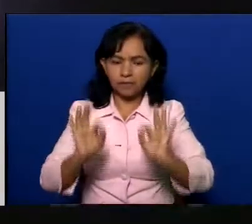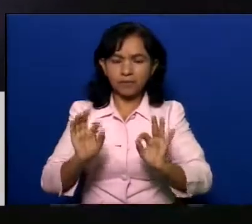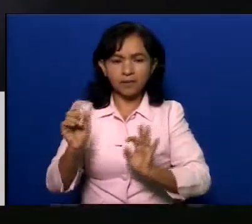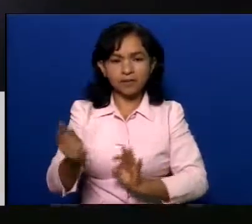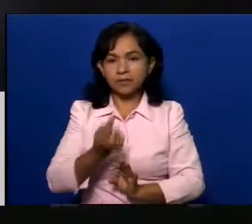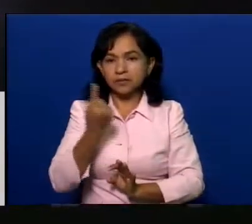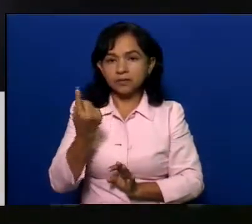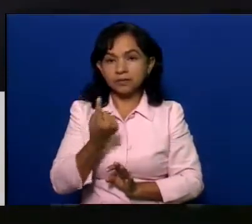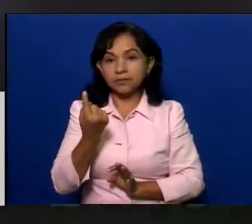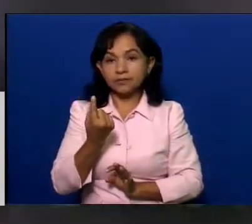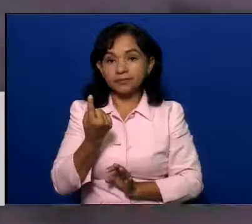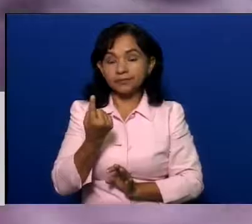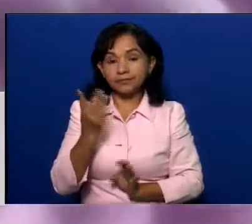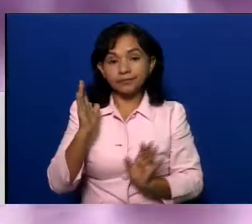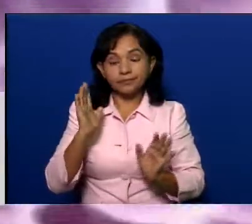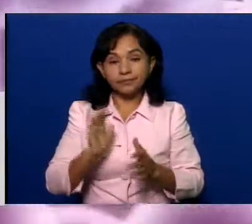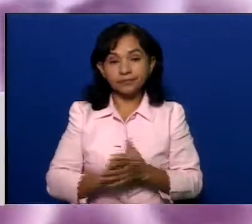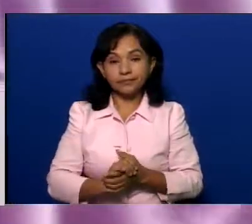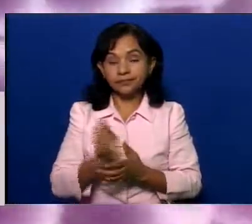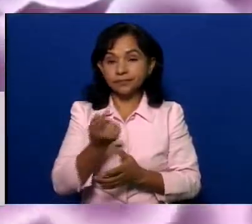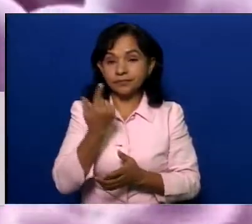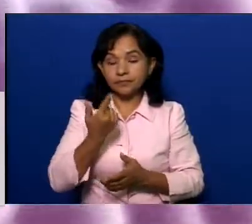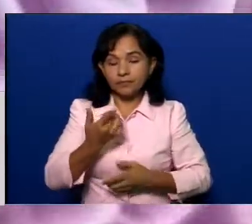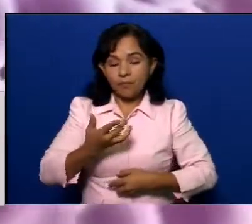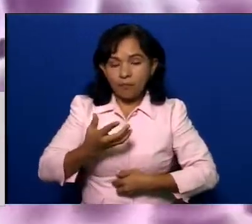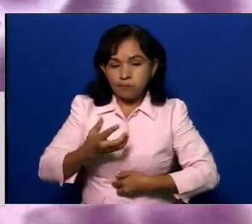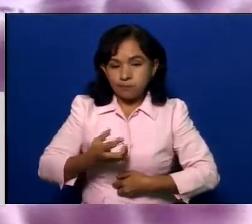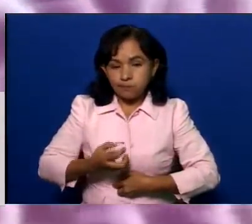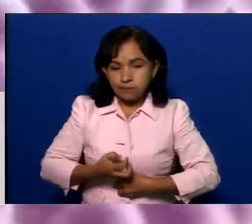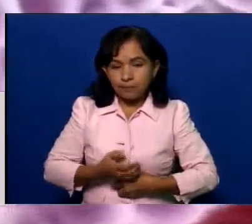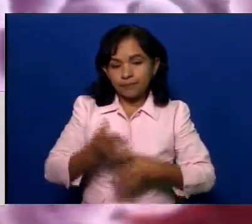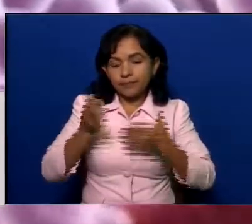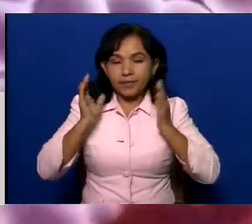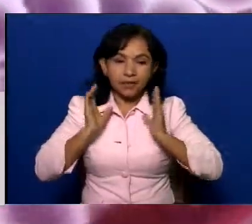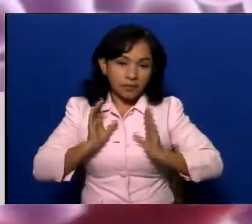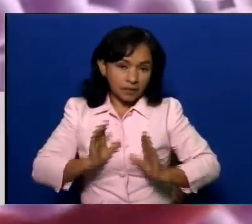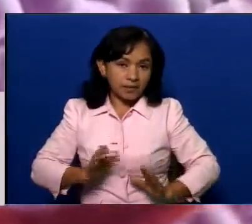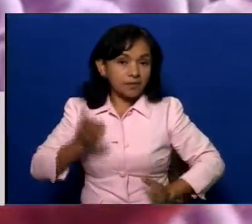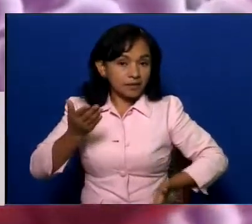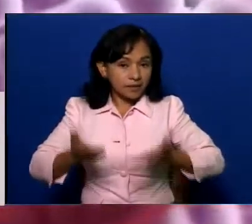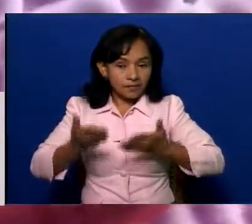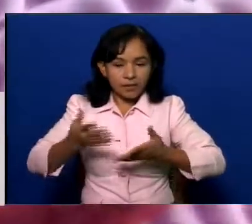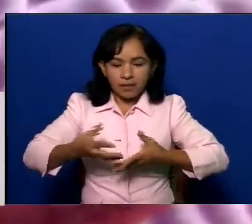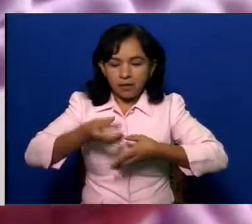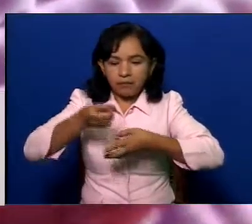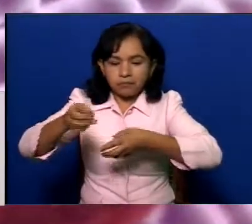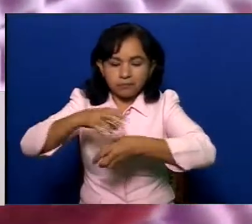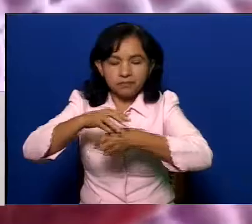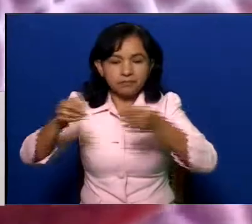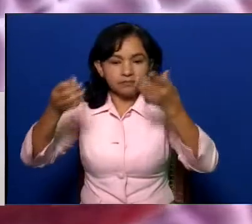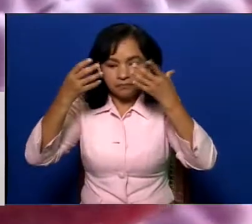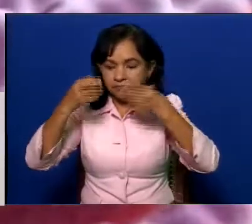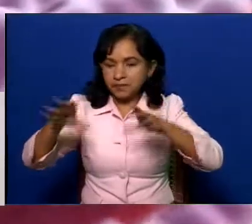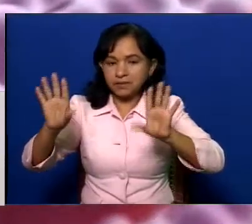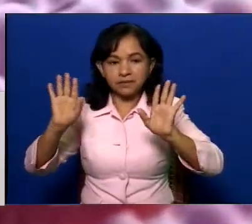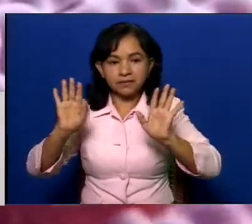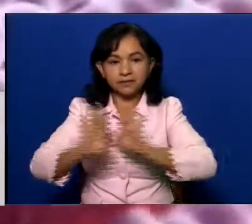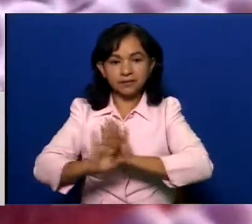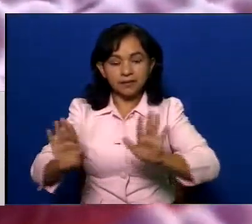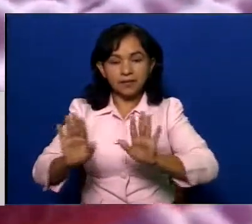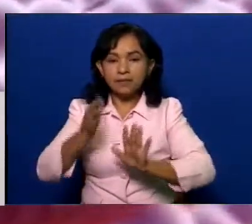estaban, digamos, comprimiendo una zona del organismo. Una vez que se extrae esa masa y no